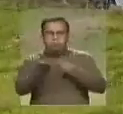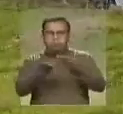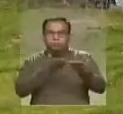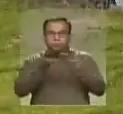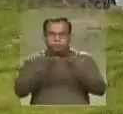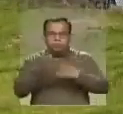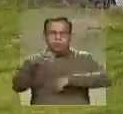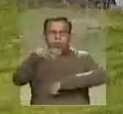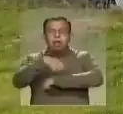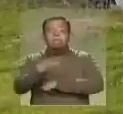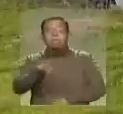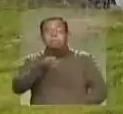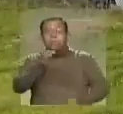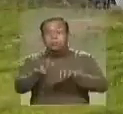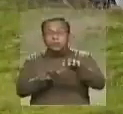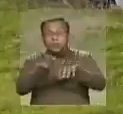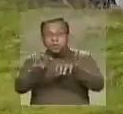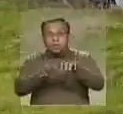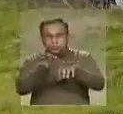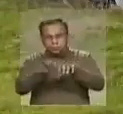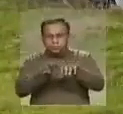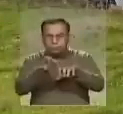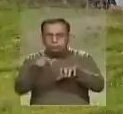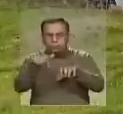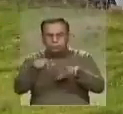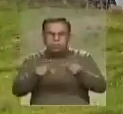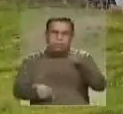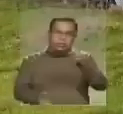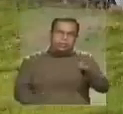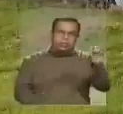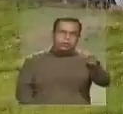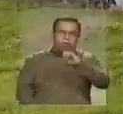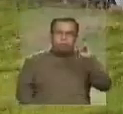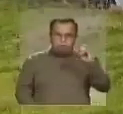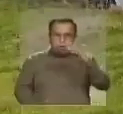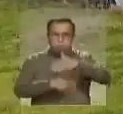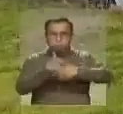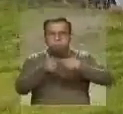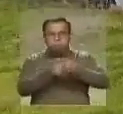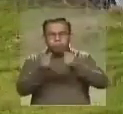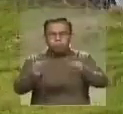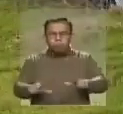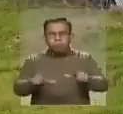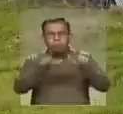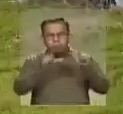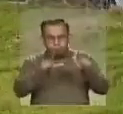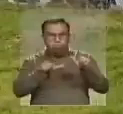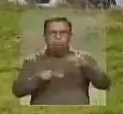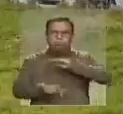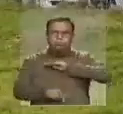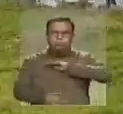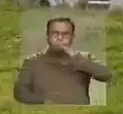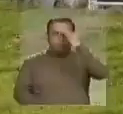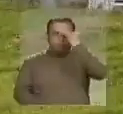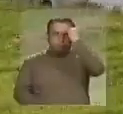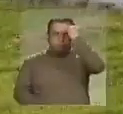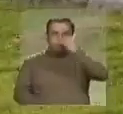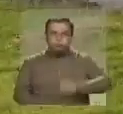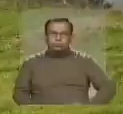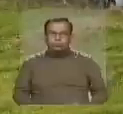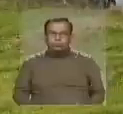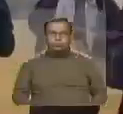de las manzanas y los buses del cuidado. Pero también 13 hombres cuidadores recibieron su título de bachilleres académicos.